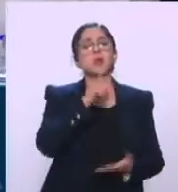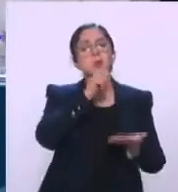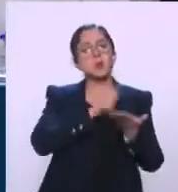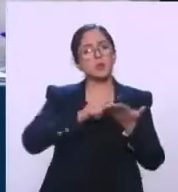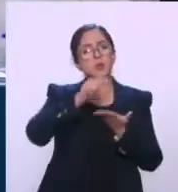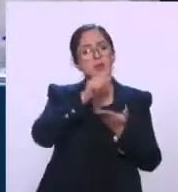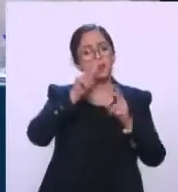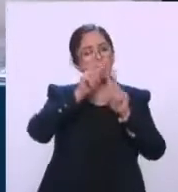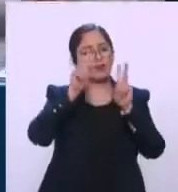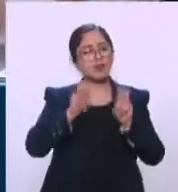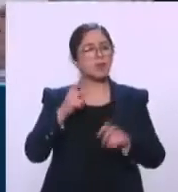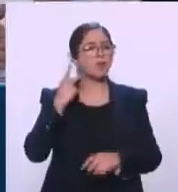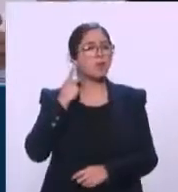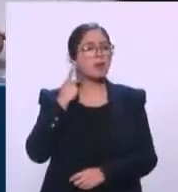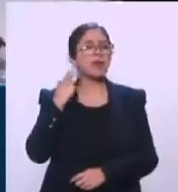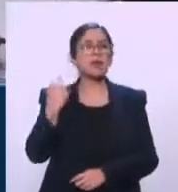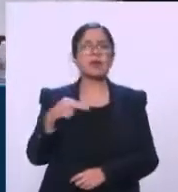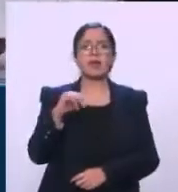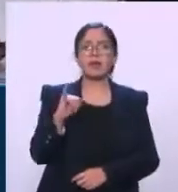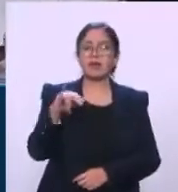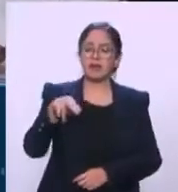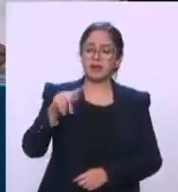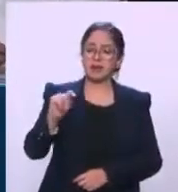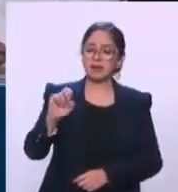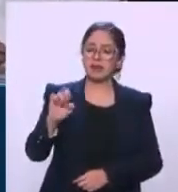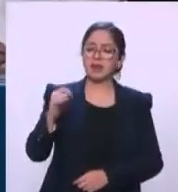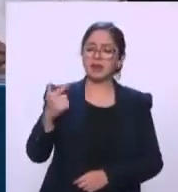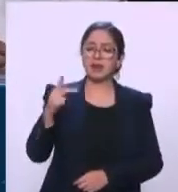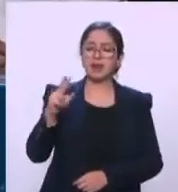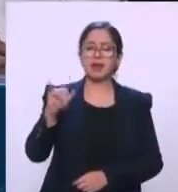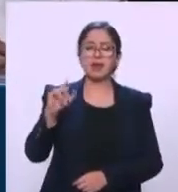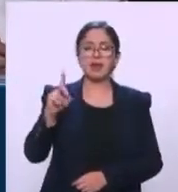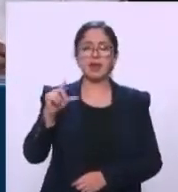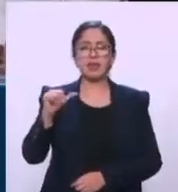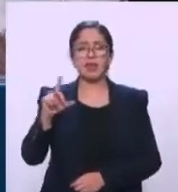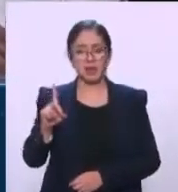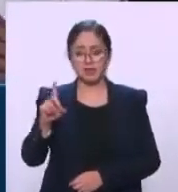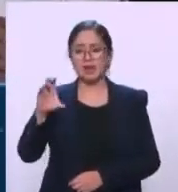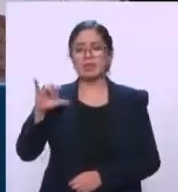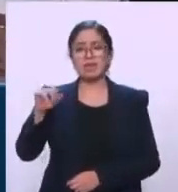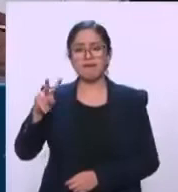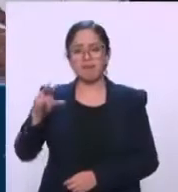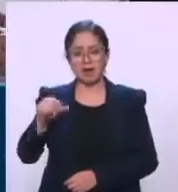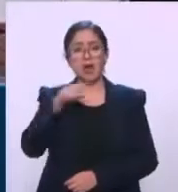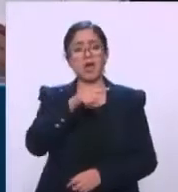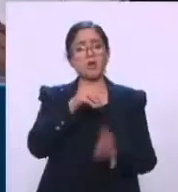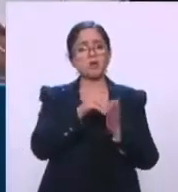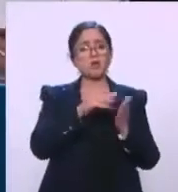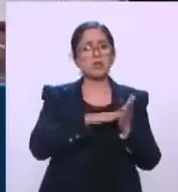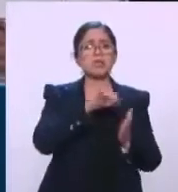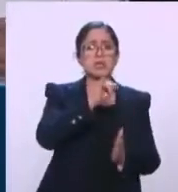en el que más o menos dice qué se vale y qué no, pero no pone lo que se